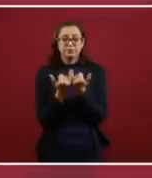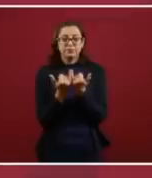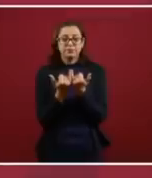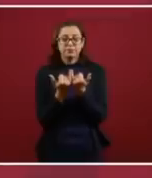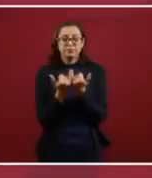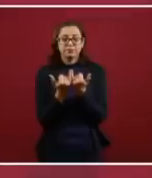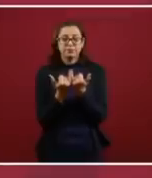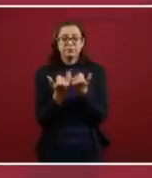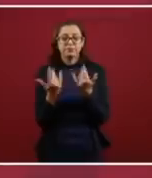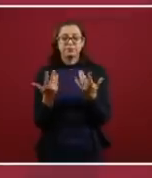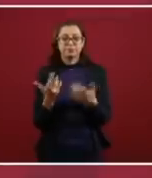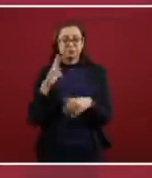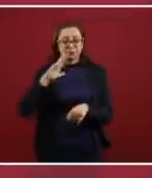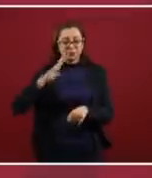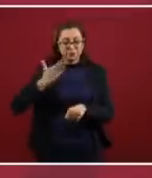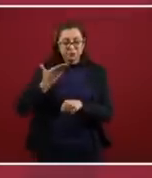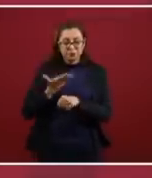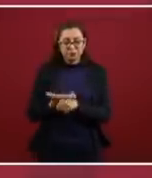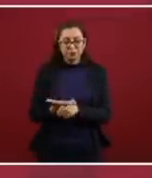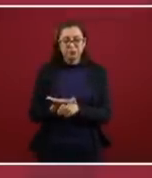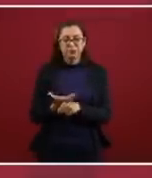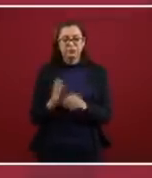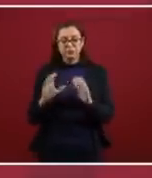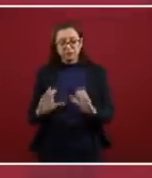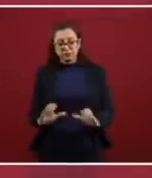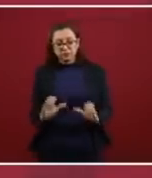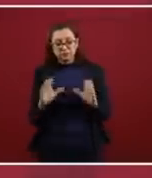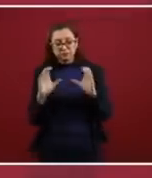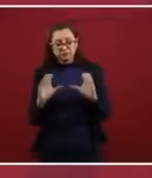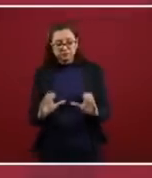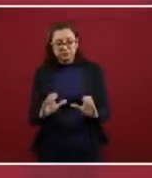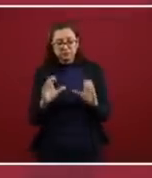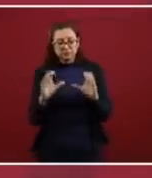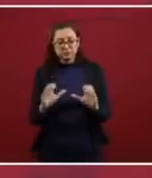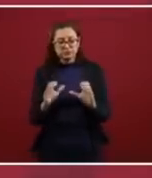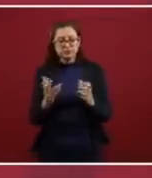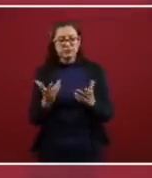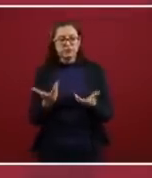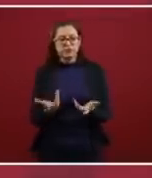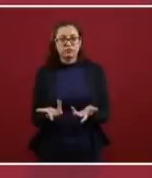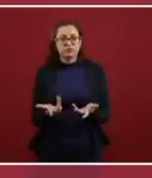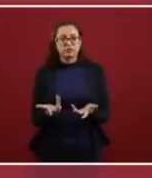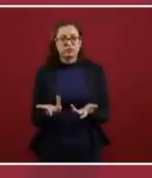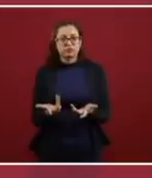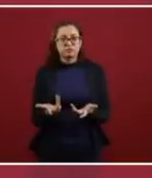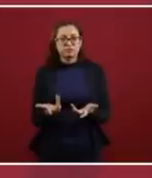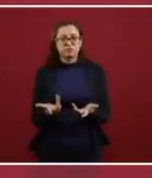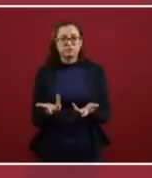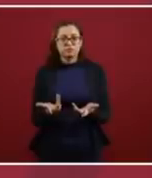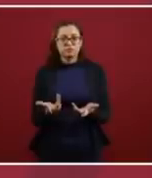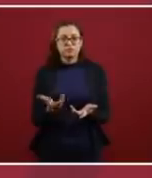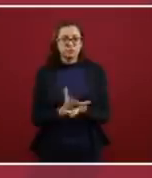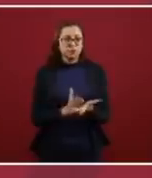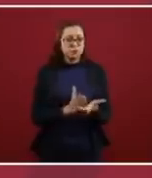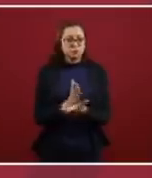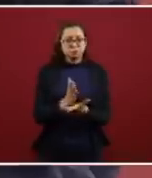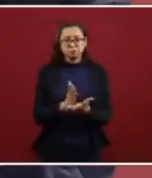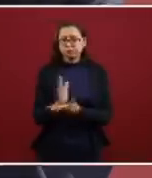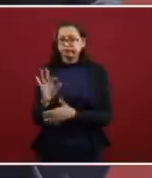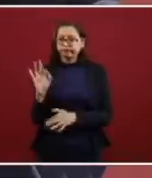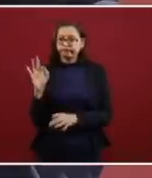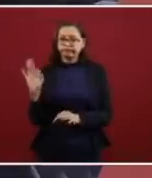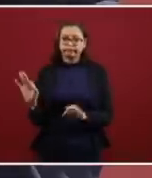ser responsables, cuidadosos, no tener injerencia en la